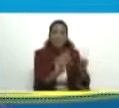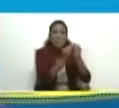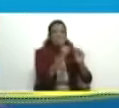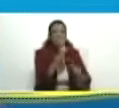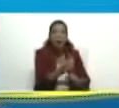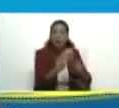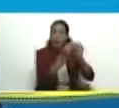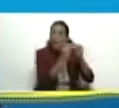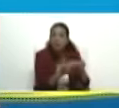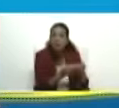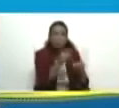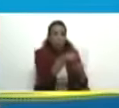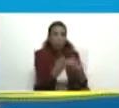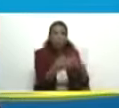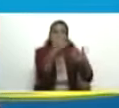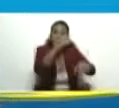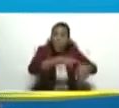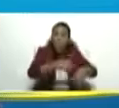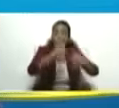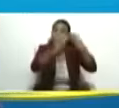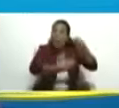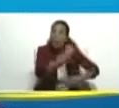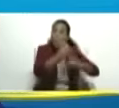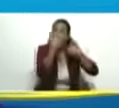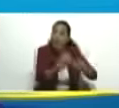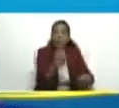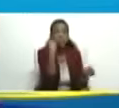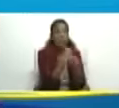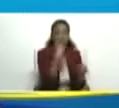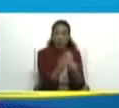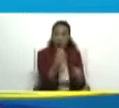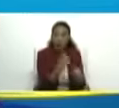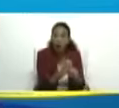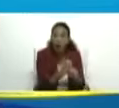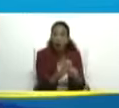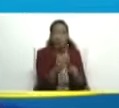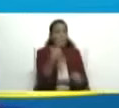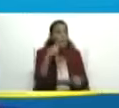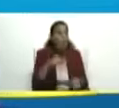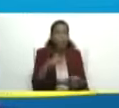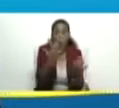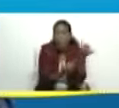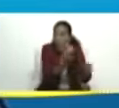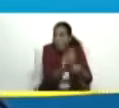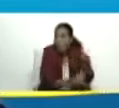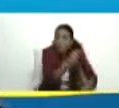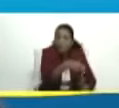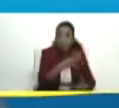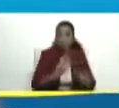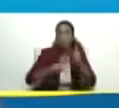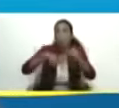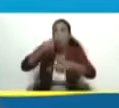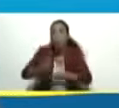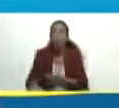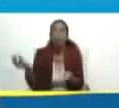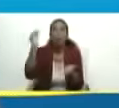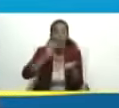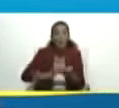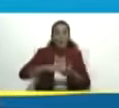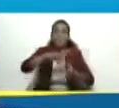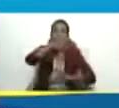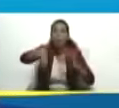Porque hay que hacer mucho. Estamos en el momento que hay que hacerlo. Que es el momento de la sequía. O lo hacemos ahorita, o después otra vez vamos a tener la